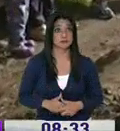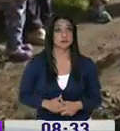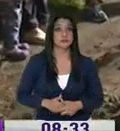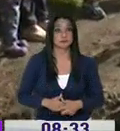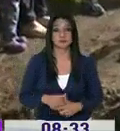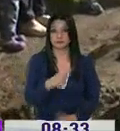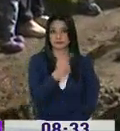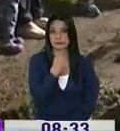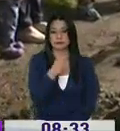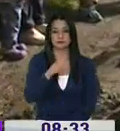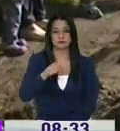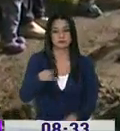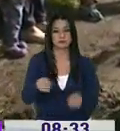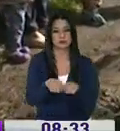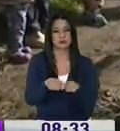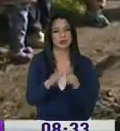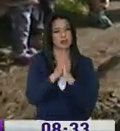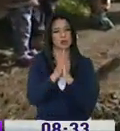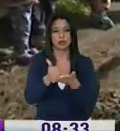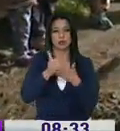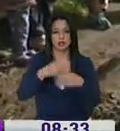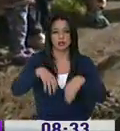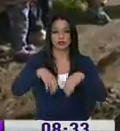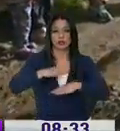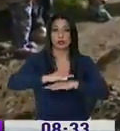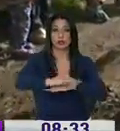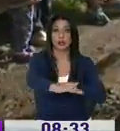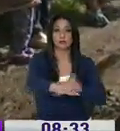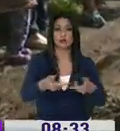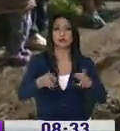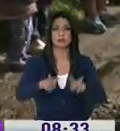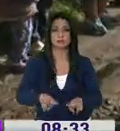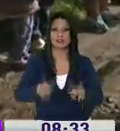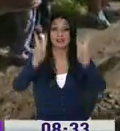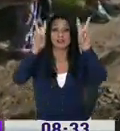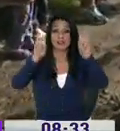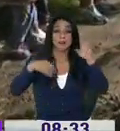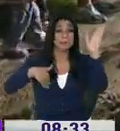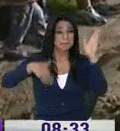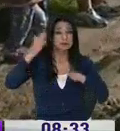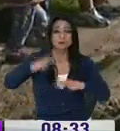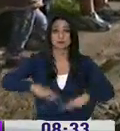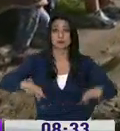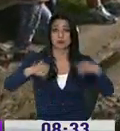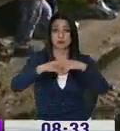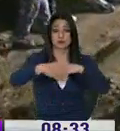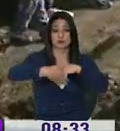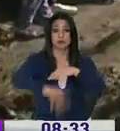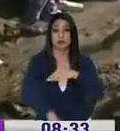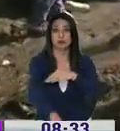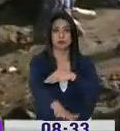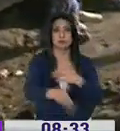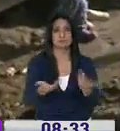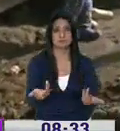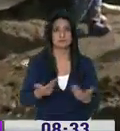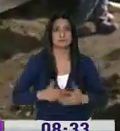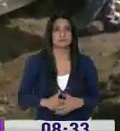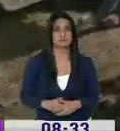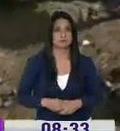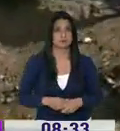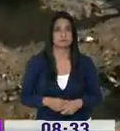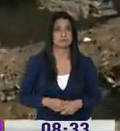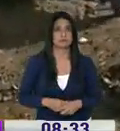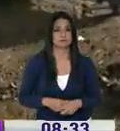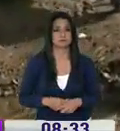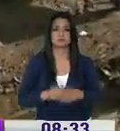igual también necesitaríamos khedira con lado alquilado y también esto que también es un tema más preocupante por los deslaves y tantas cosas entonces queríamos ver